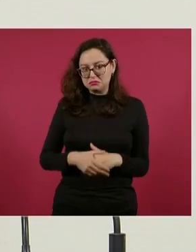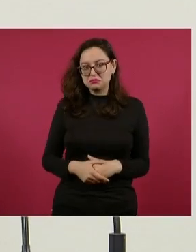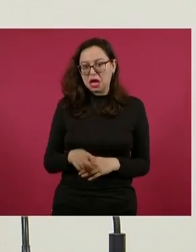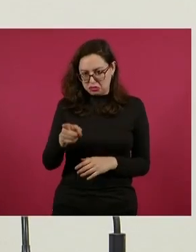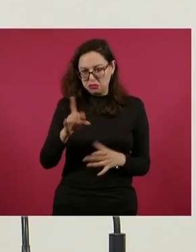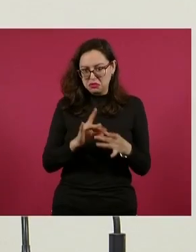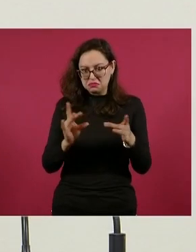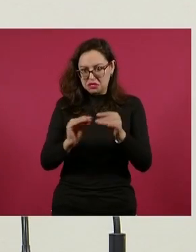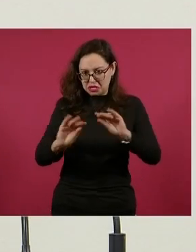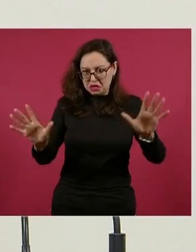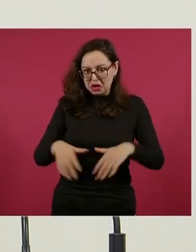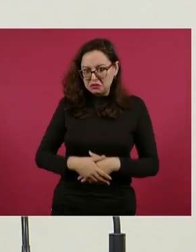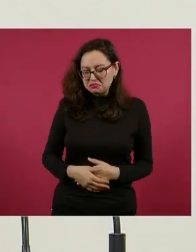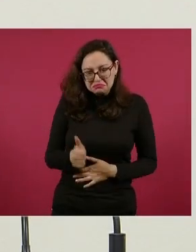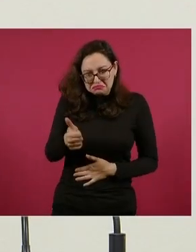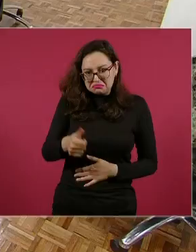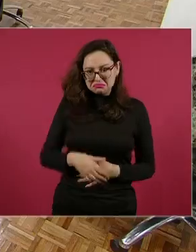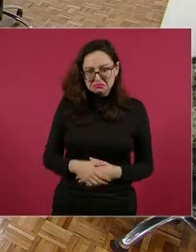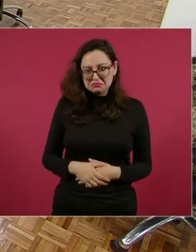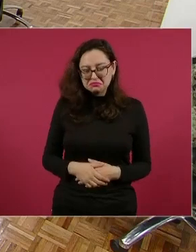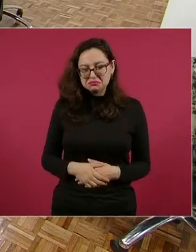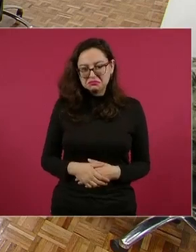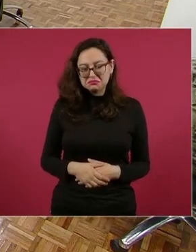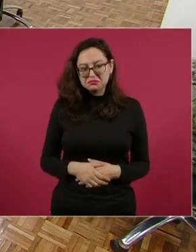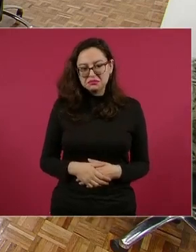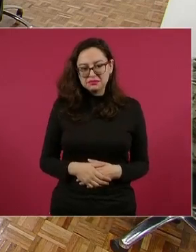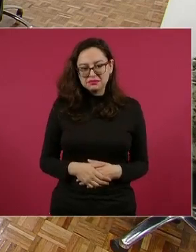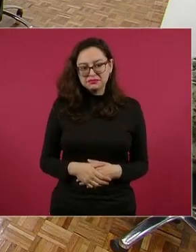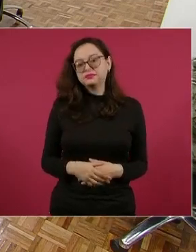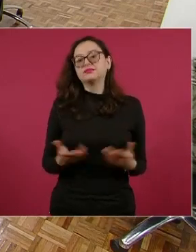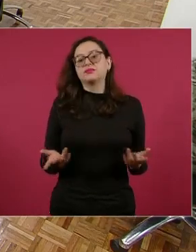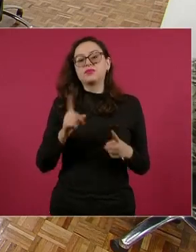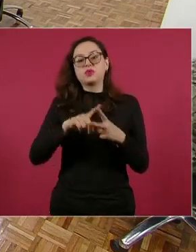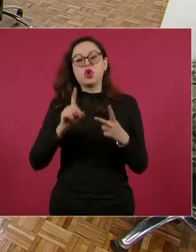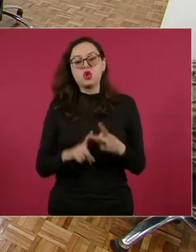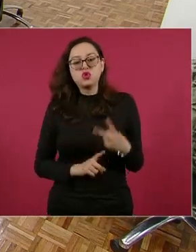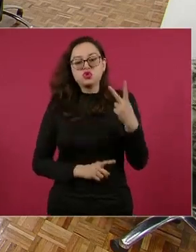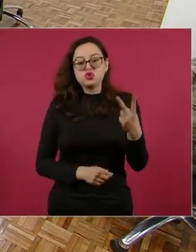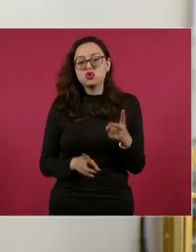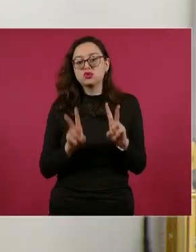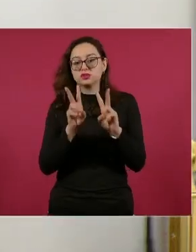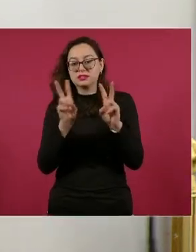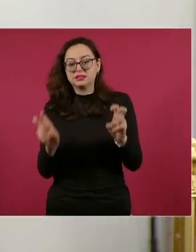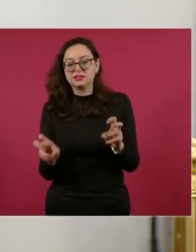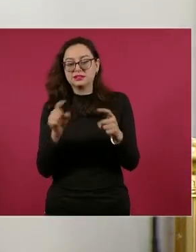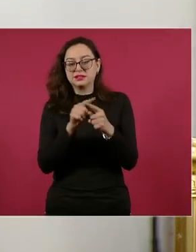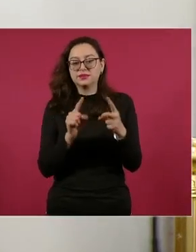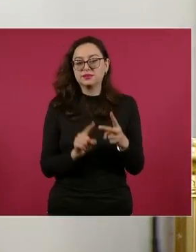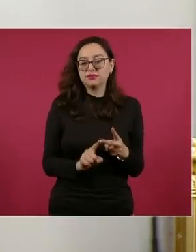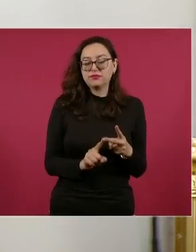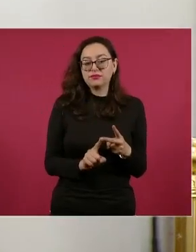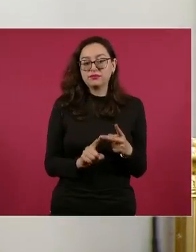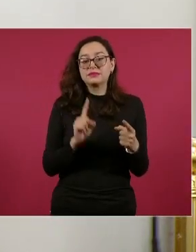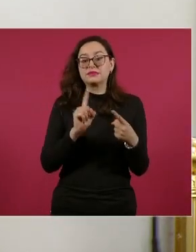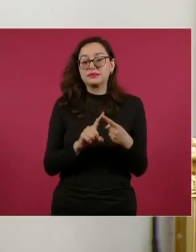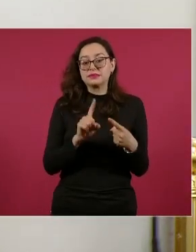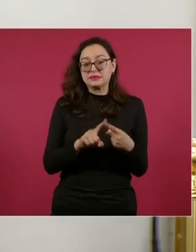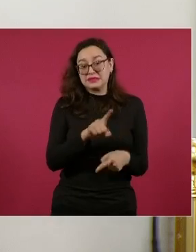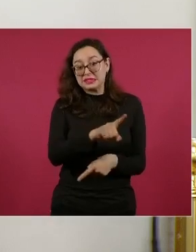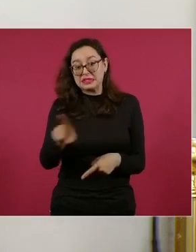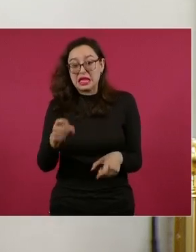lo aclares. Perfecto. Pasando ya a dos temas. El primero, sí me gustaría aprovechar que están aquí